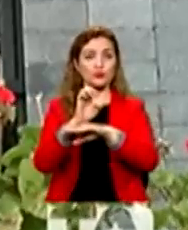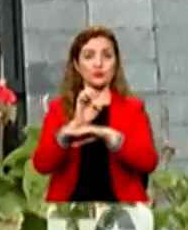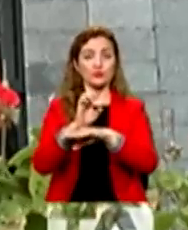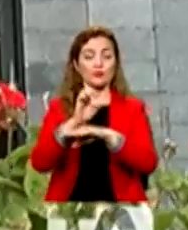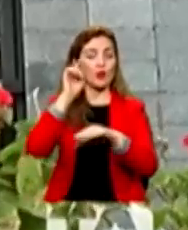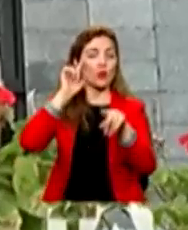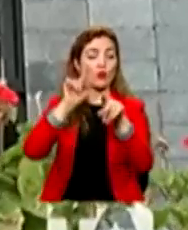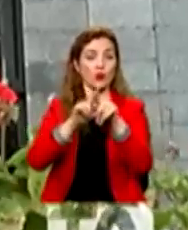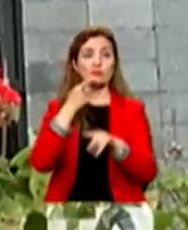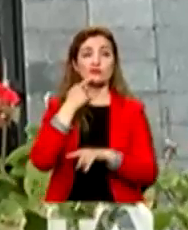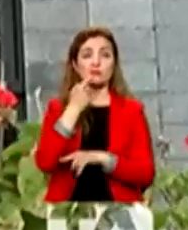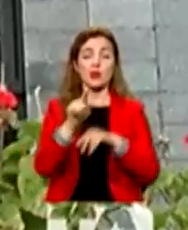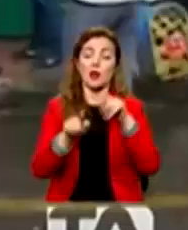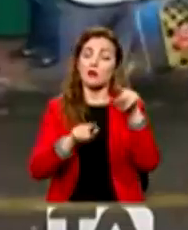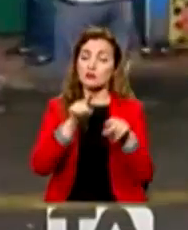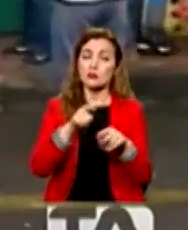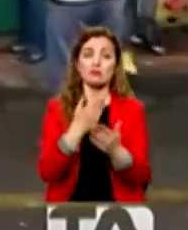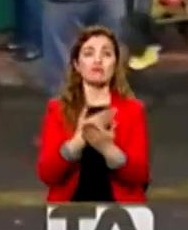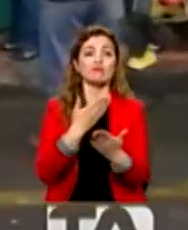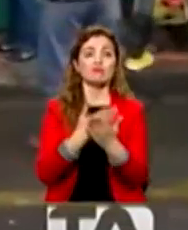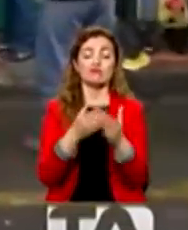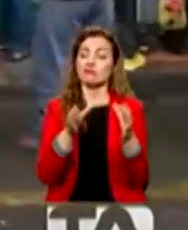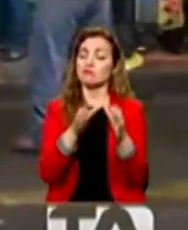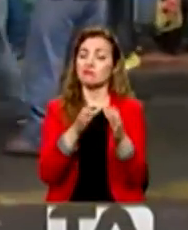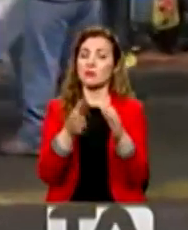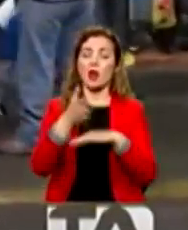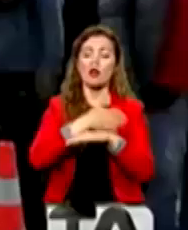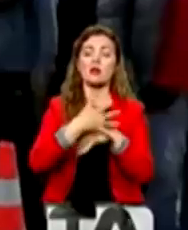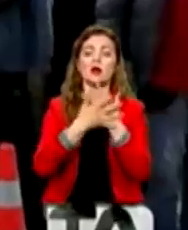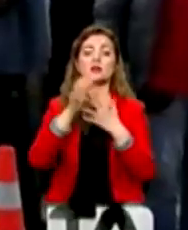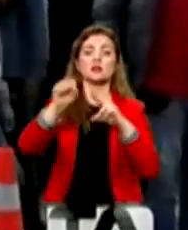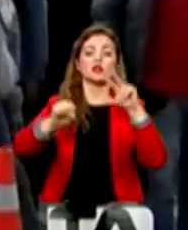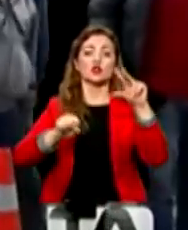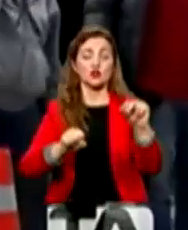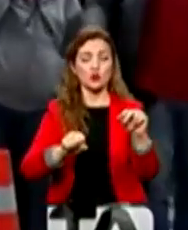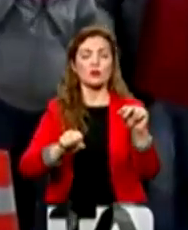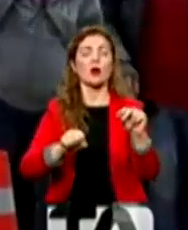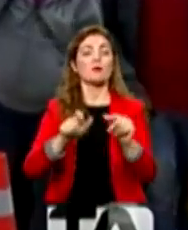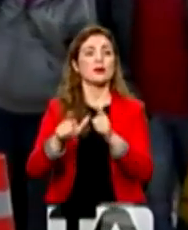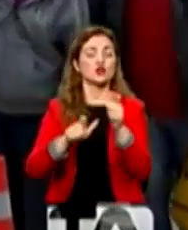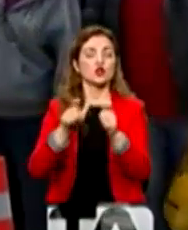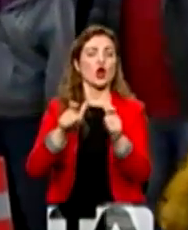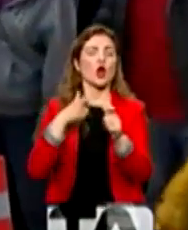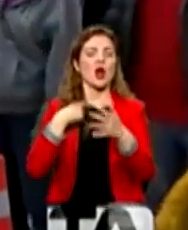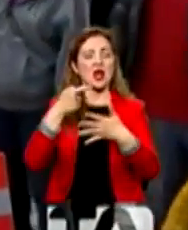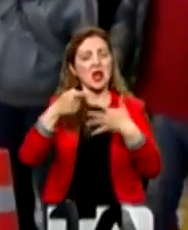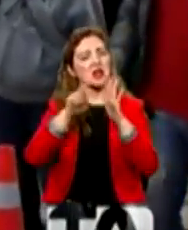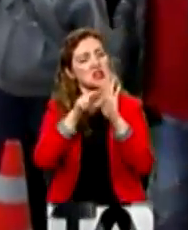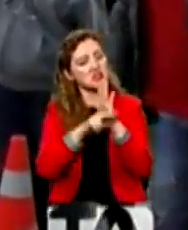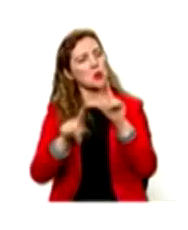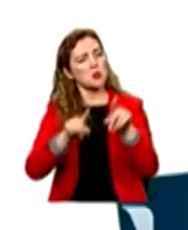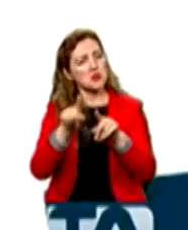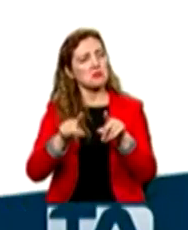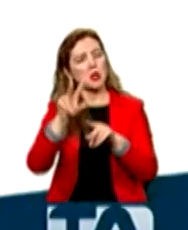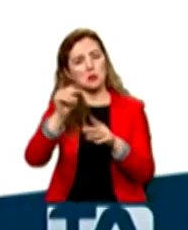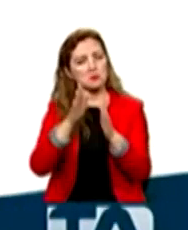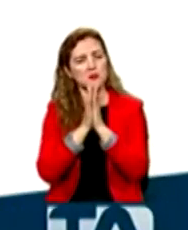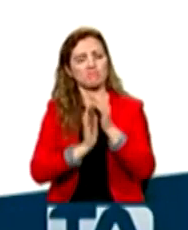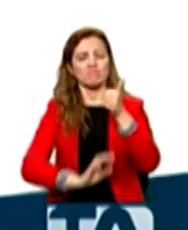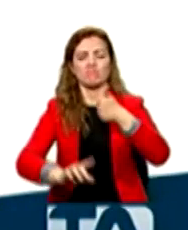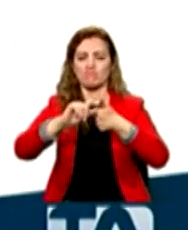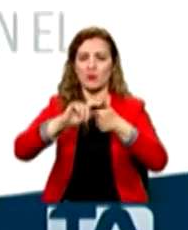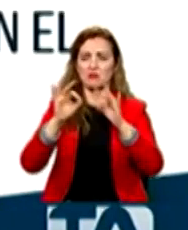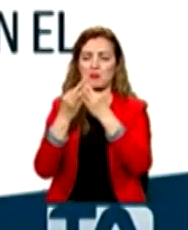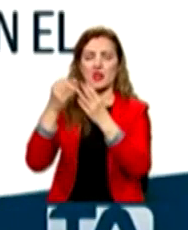un acuerdo, dice que no será exigible el certificado de antecedentes penales a quienes cumplan con algunas condiciones. Mantener